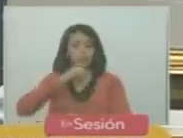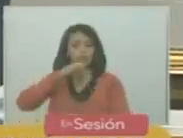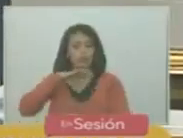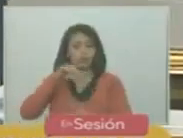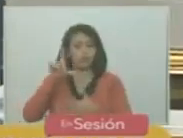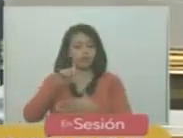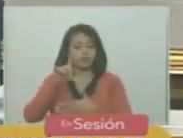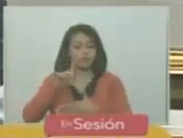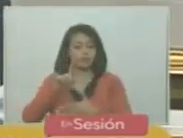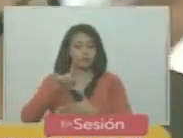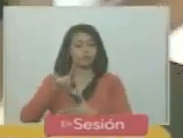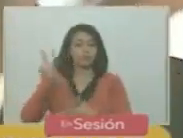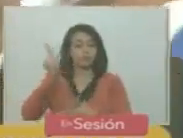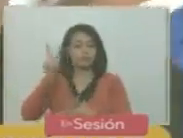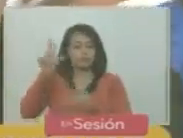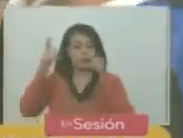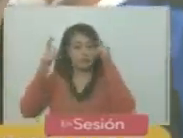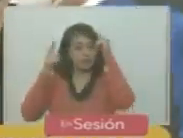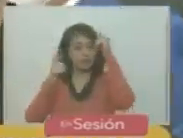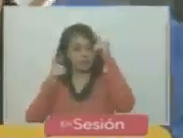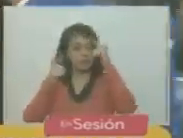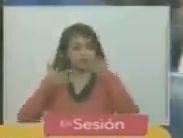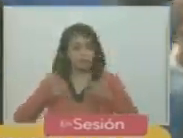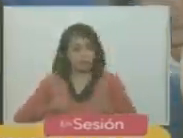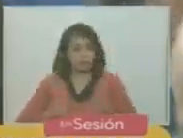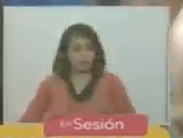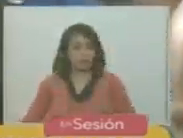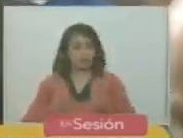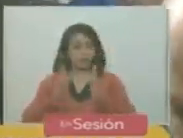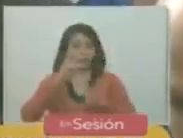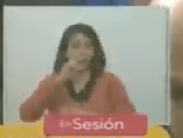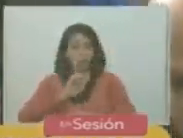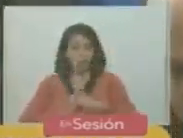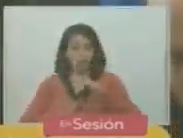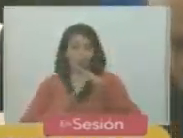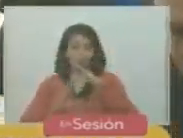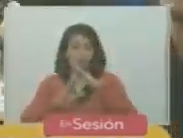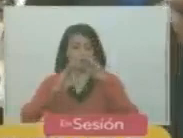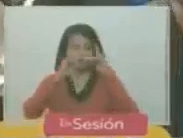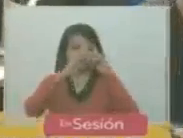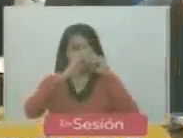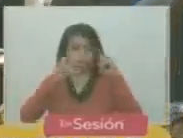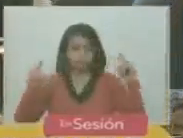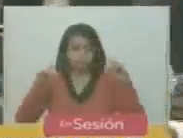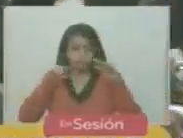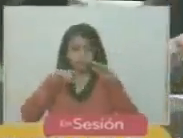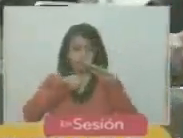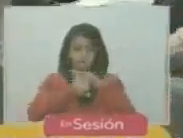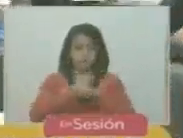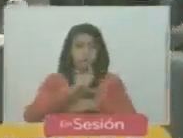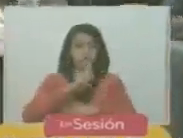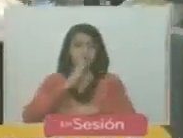y venezolana, llamado Hugo Chávez, nacido en una humilde choza en Sabaneta de Barinas, era